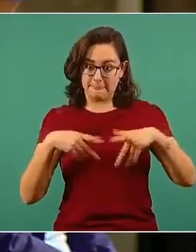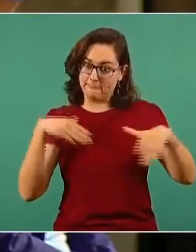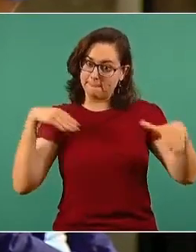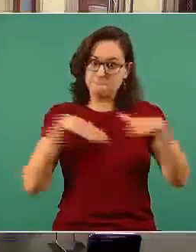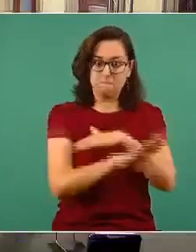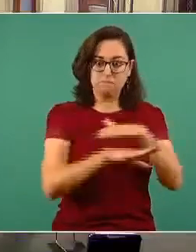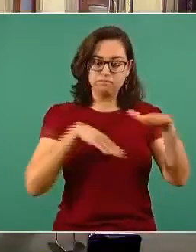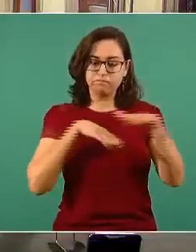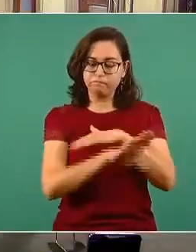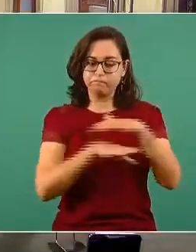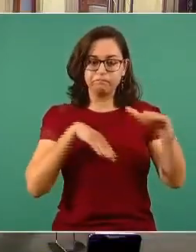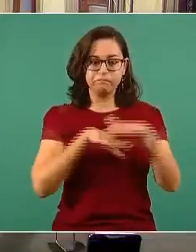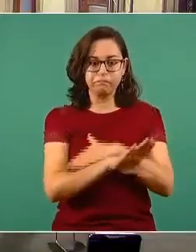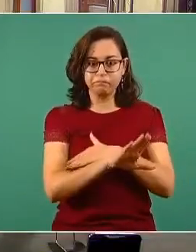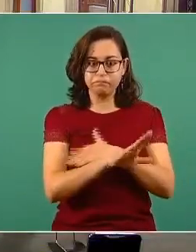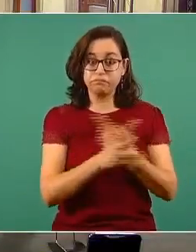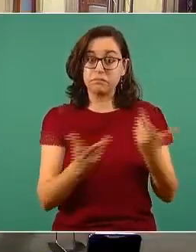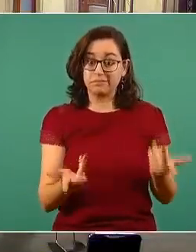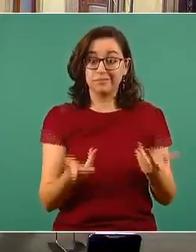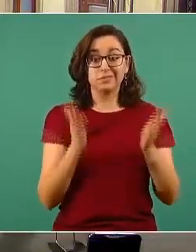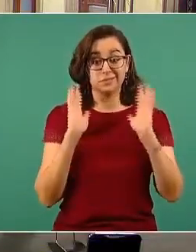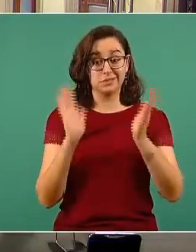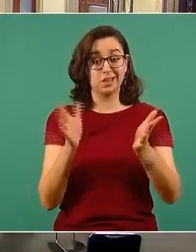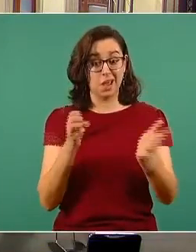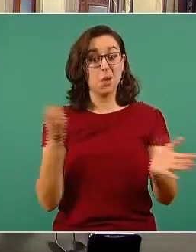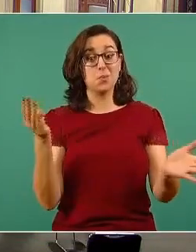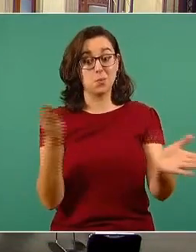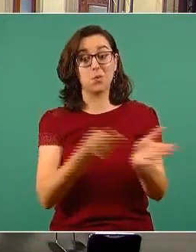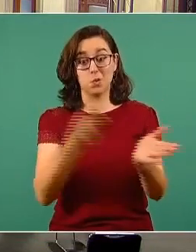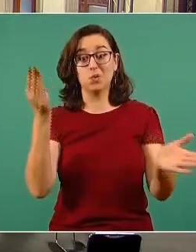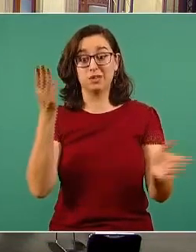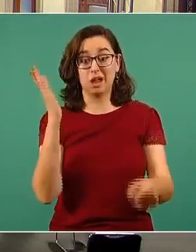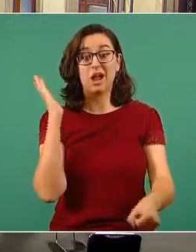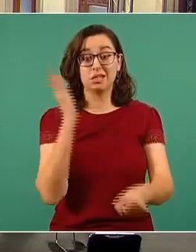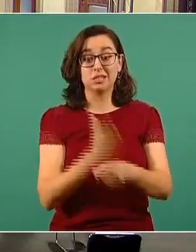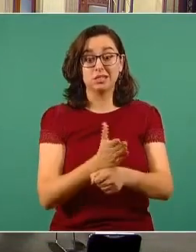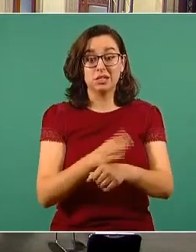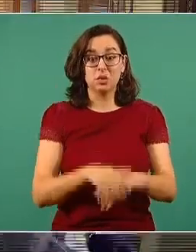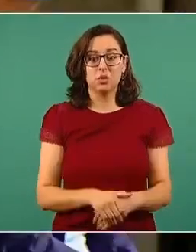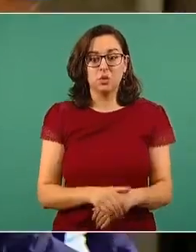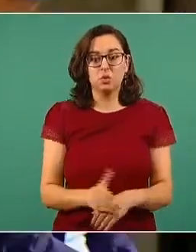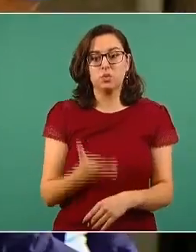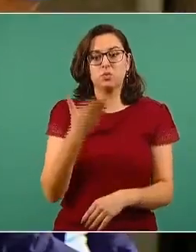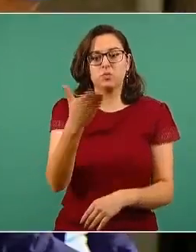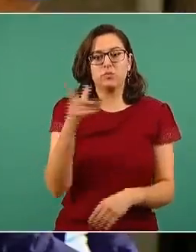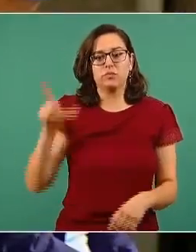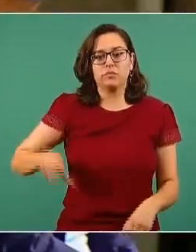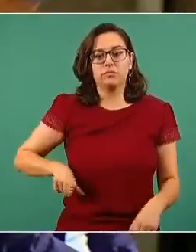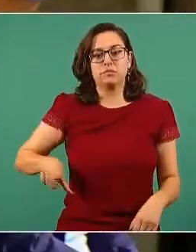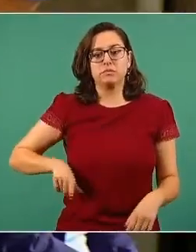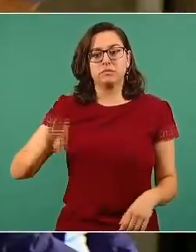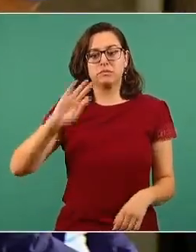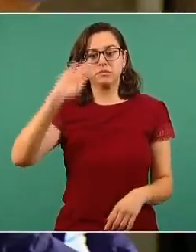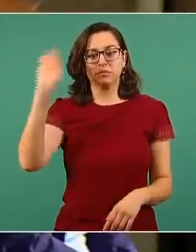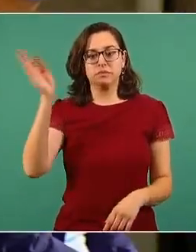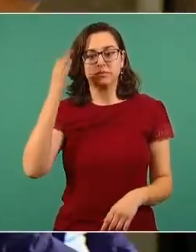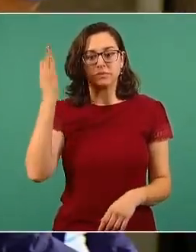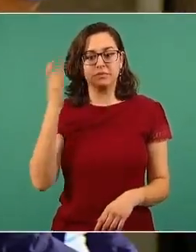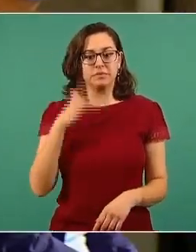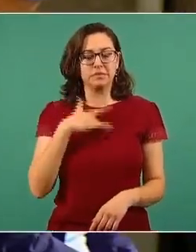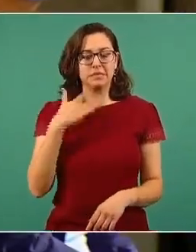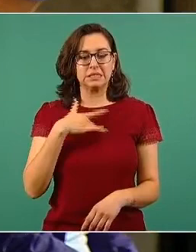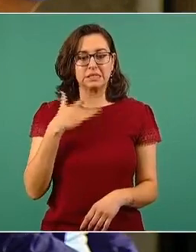mismo, ya igual se comunicó una sanción económica para el mismo club. Para ustedes, para el gobierno federal, a lo mejor la sanción